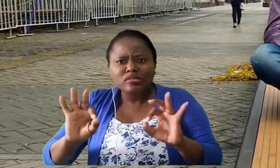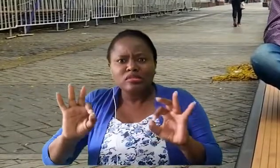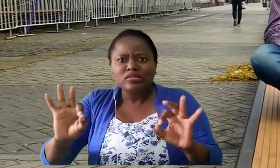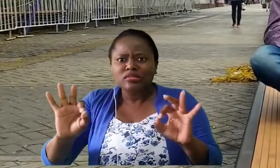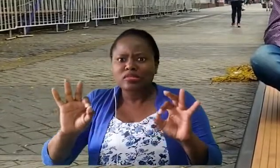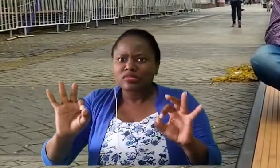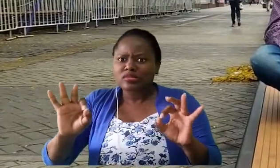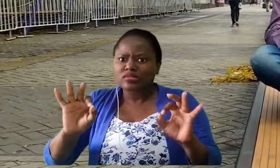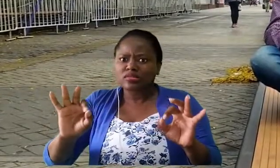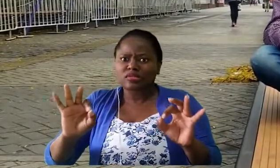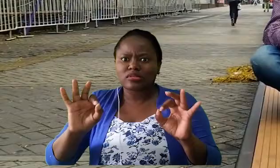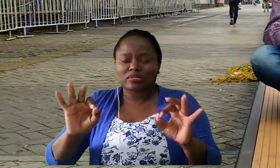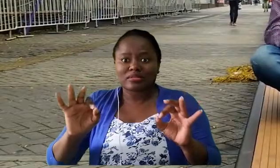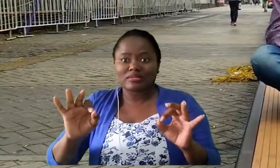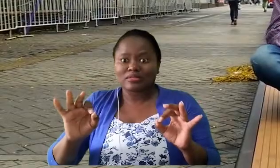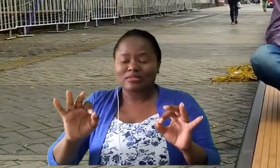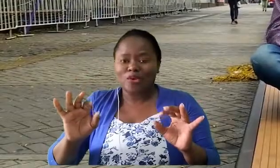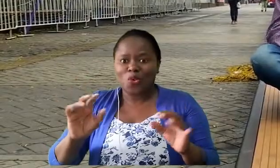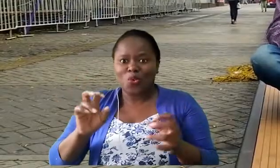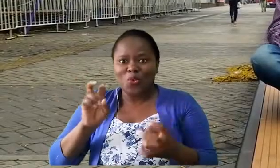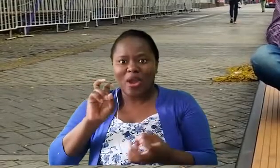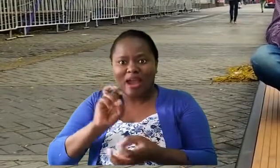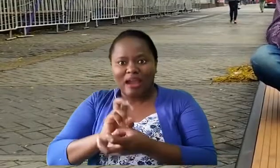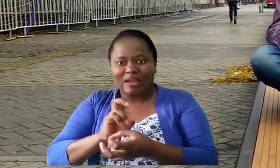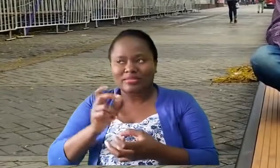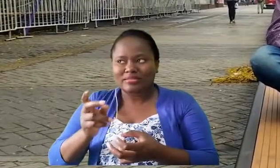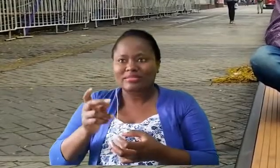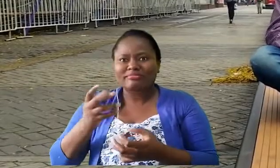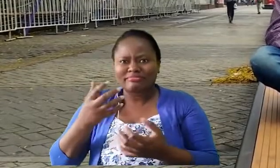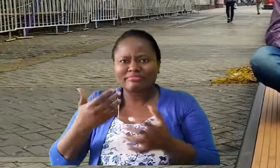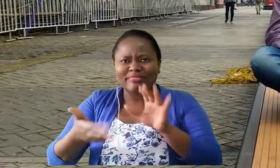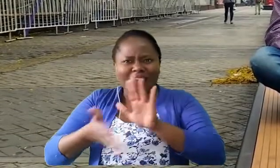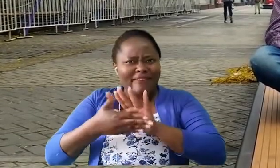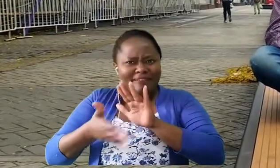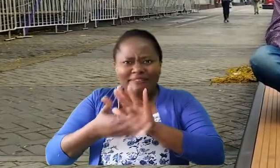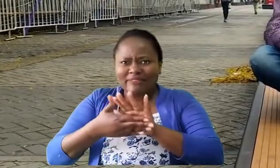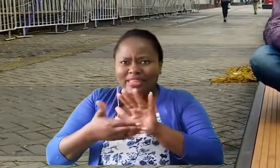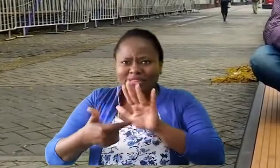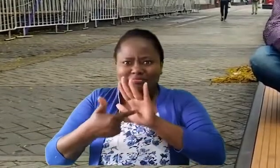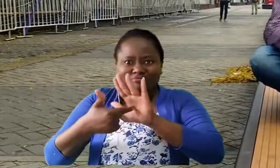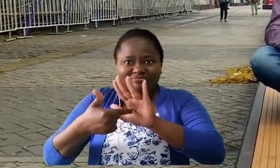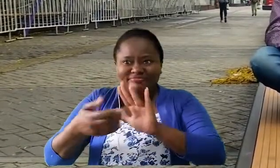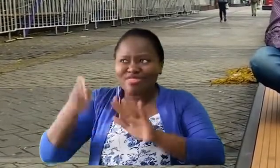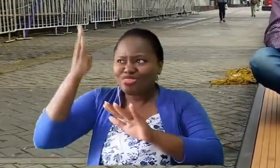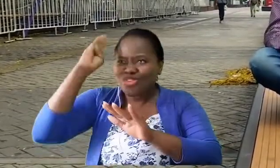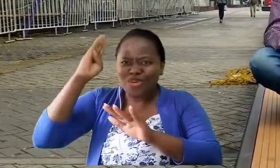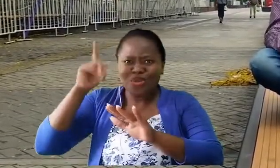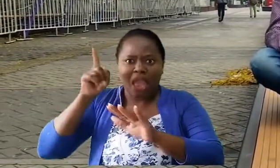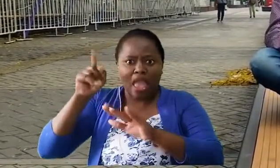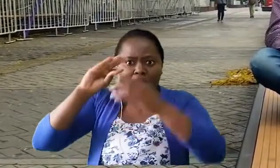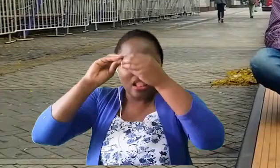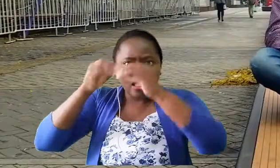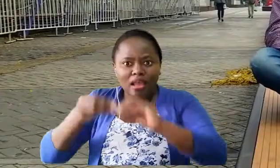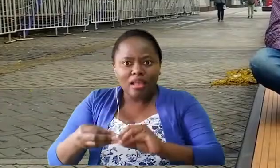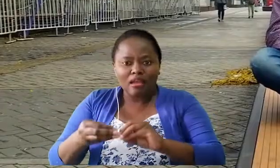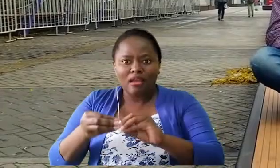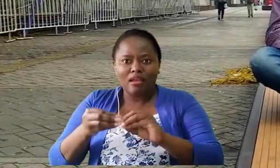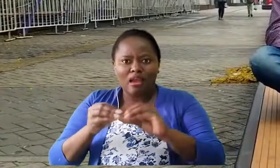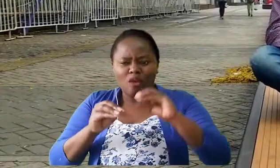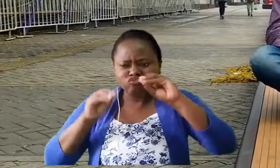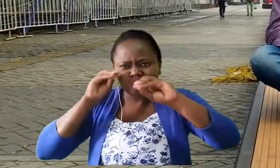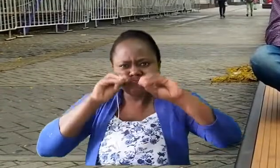es evidencia de que hay un ser, hay un diseñador detrás, ¿verdad?, que hizo pues todas estas